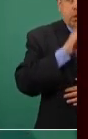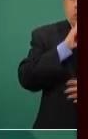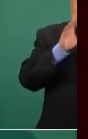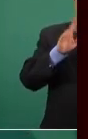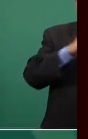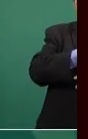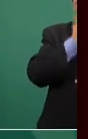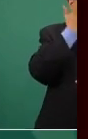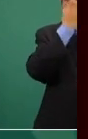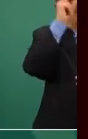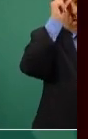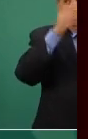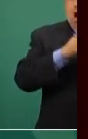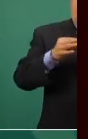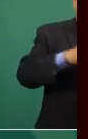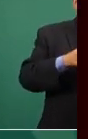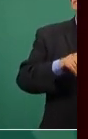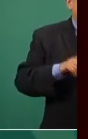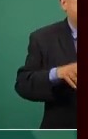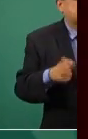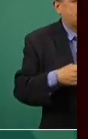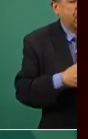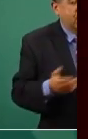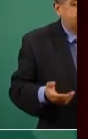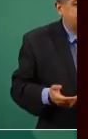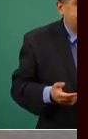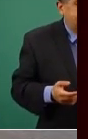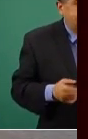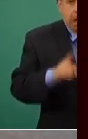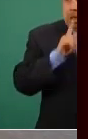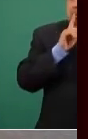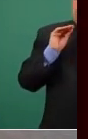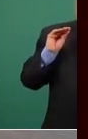orgánicos cuándo